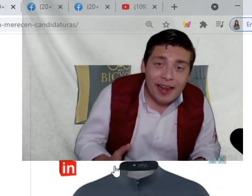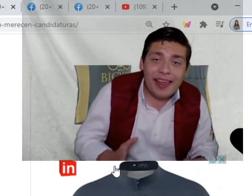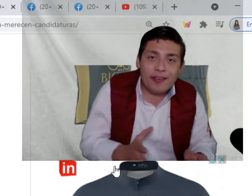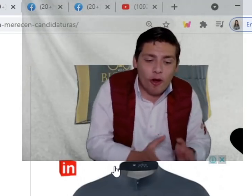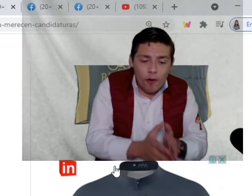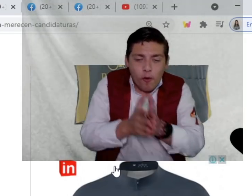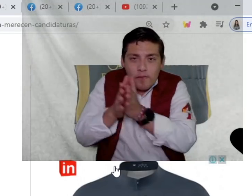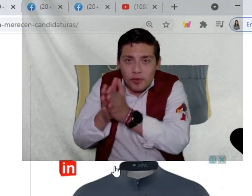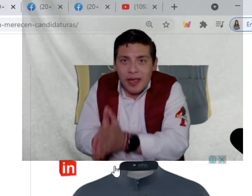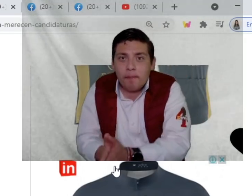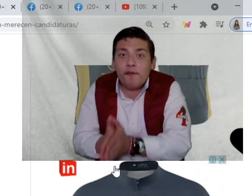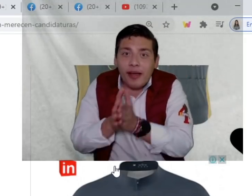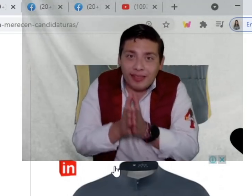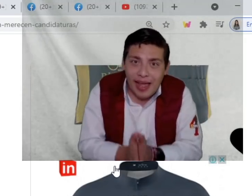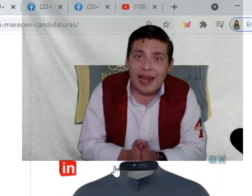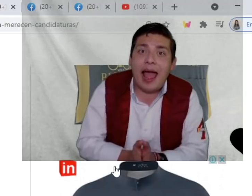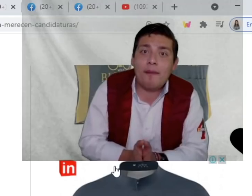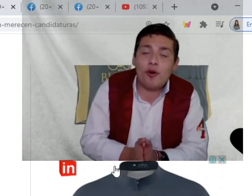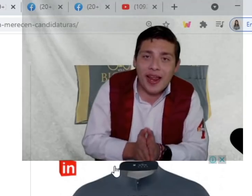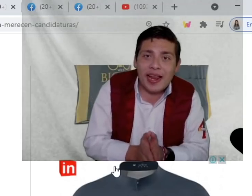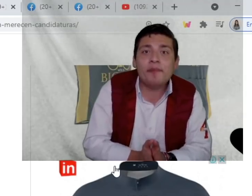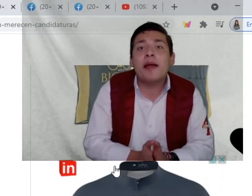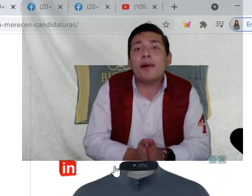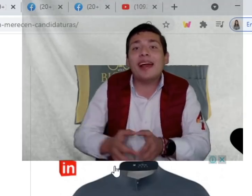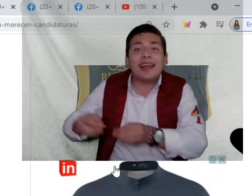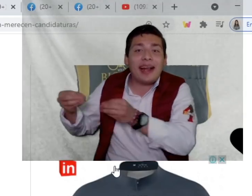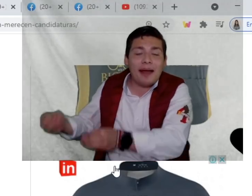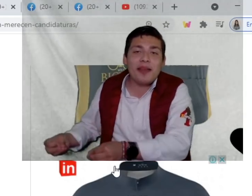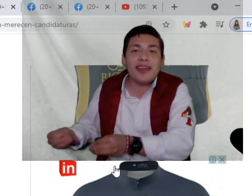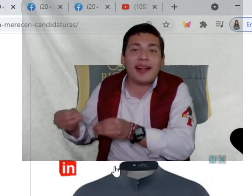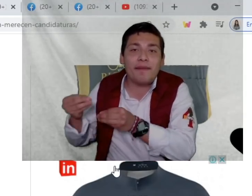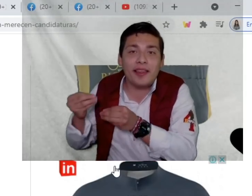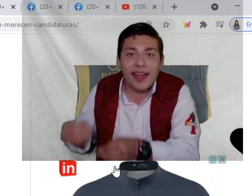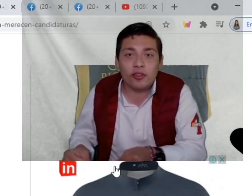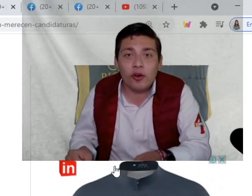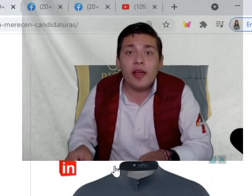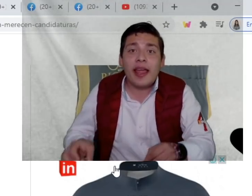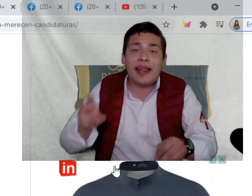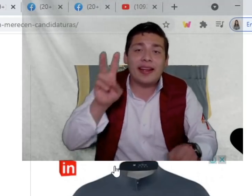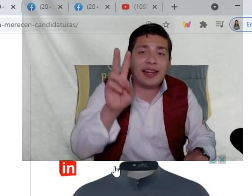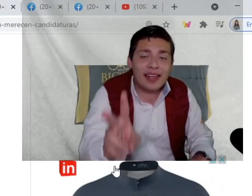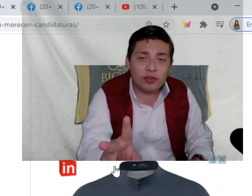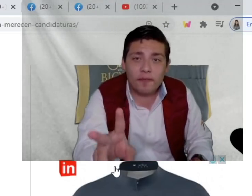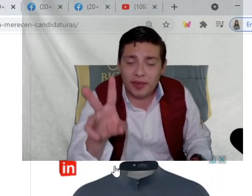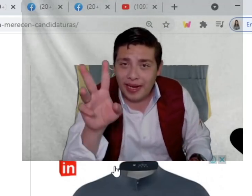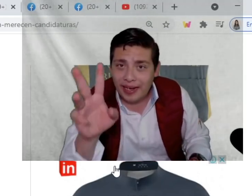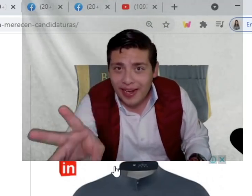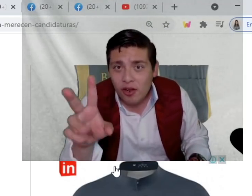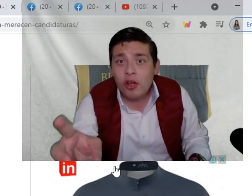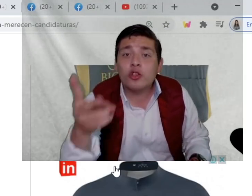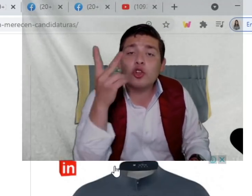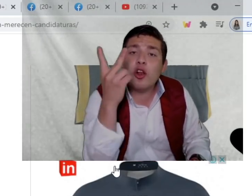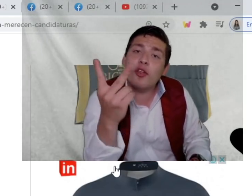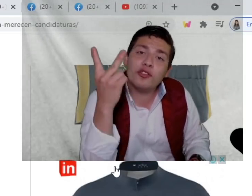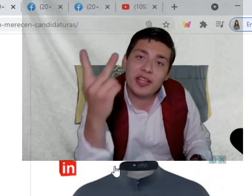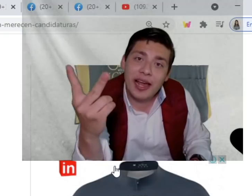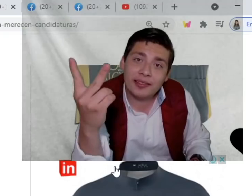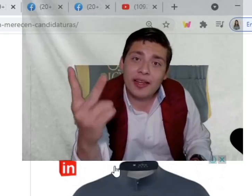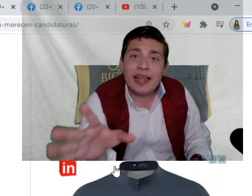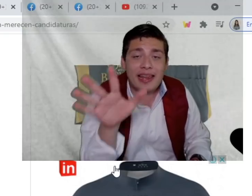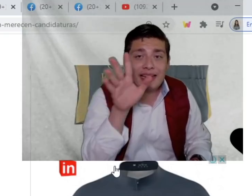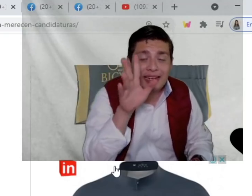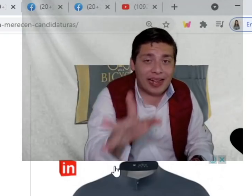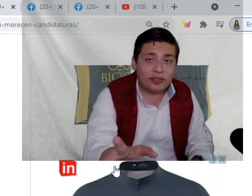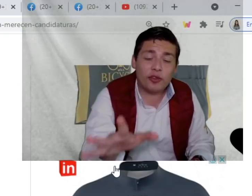INE le dio un tiempo fatal a Morena para que cambie de candidato. En el caso de Guerrero, solo